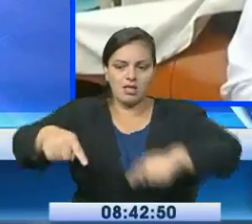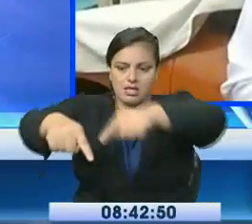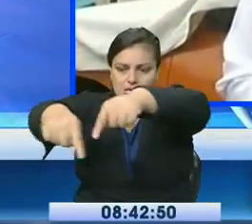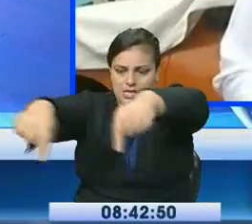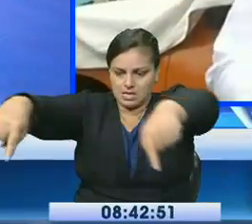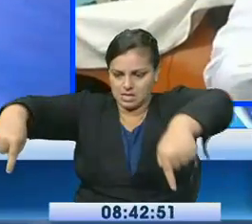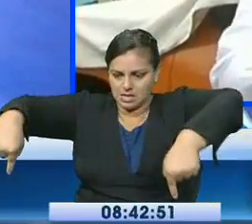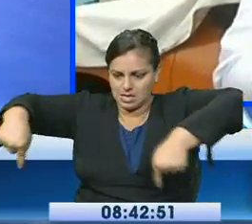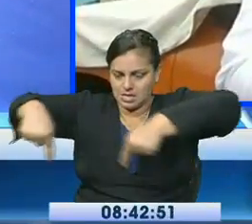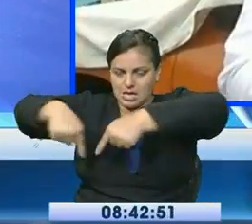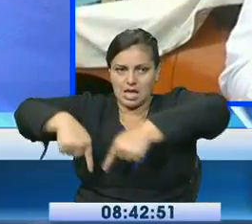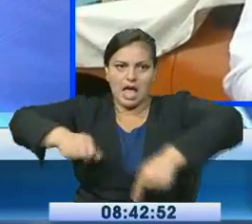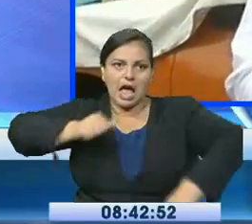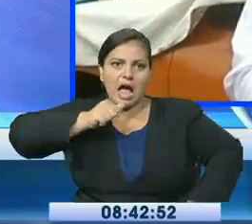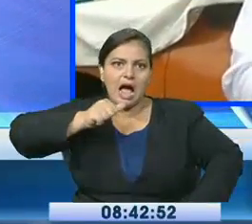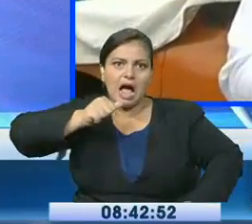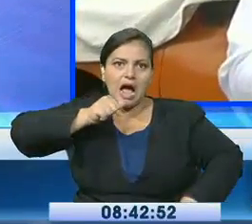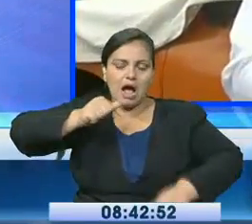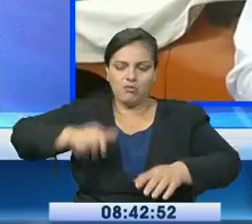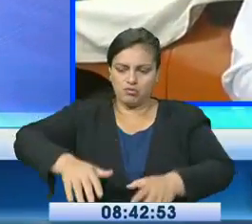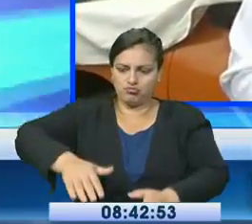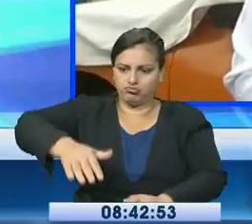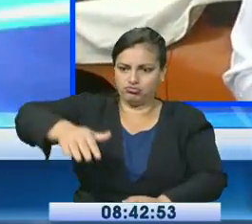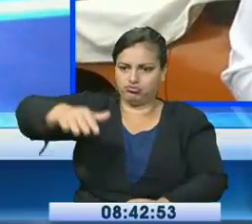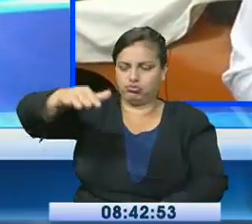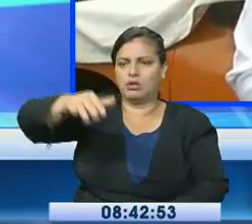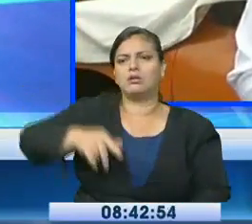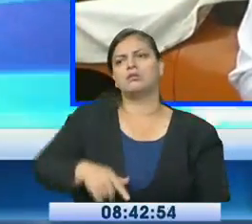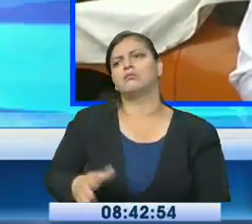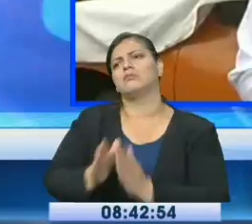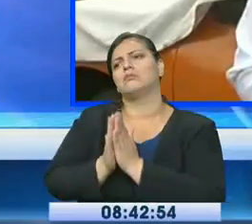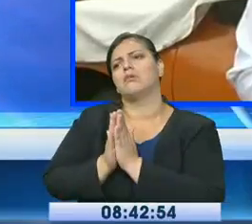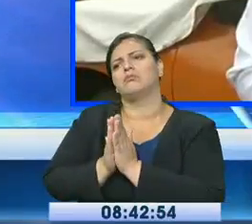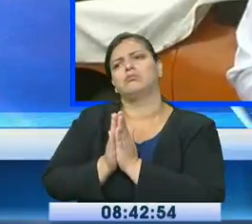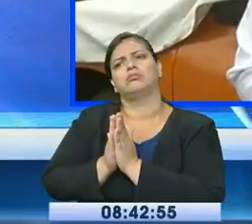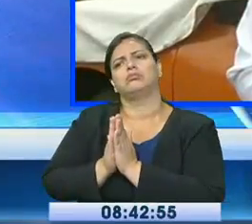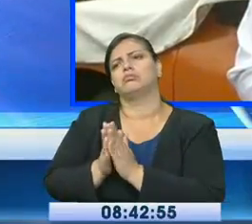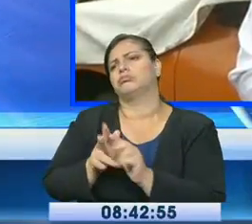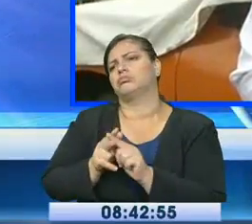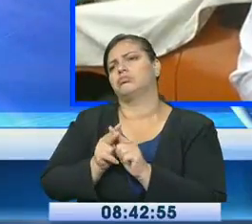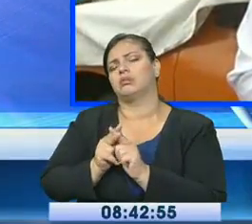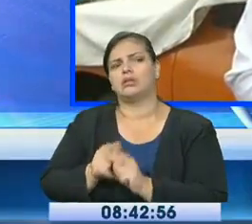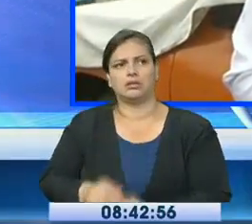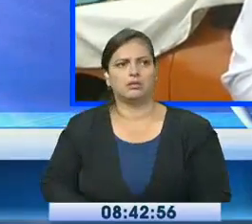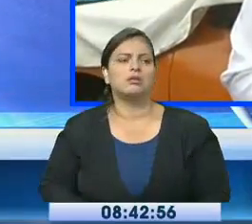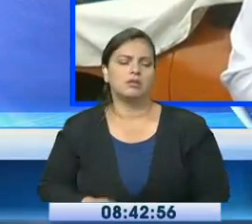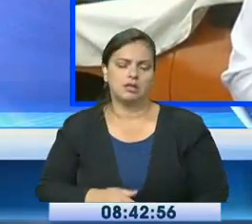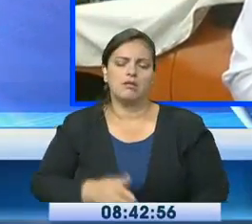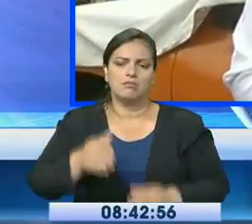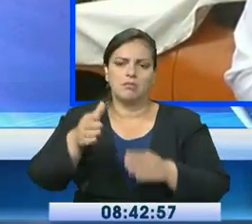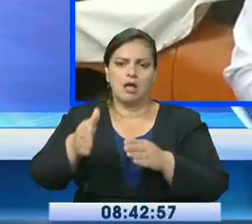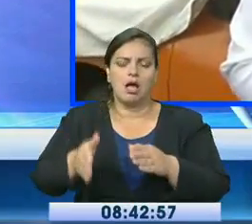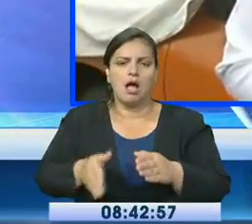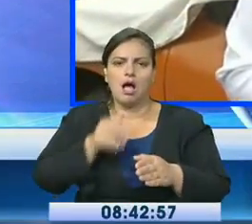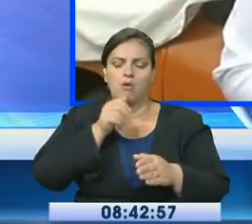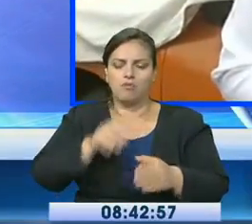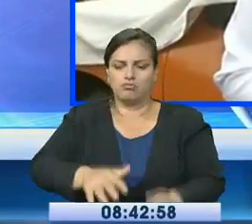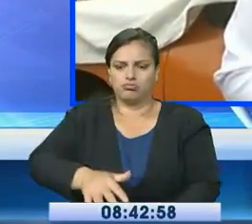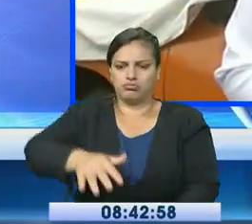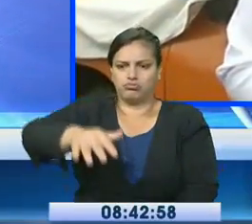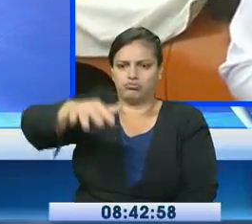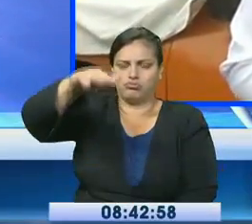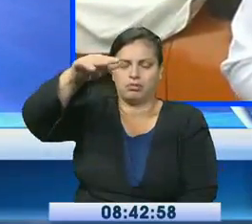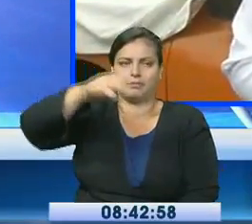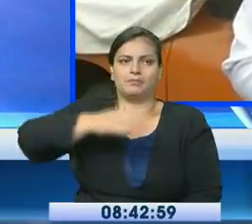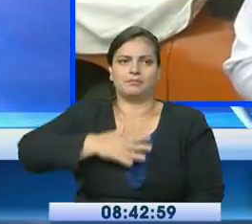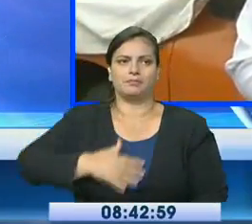tratar todos de abastecernos y no tener ningún tipo de inconveniente, Rosalena. Por supuesto, hay que hacerlo con tiempo, entonces hacemos el llamado a toda la ciudadanía